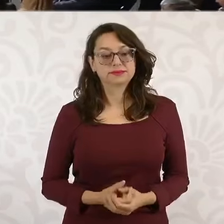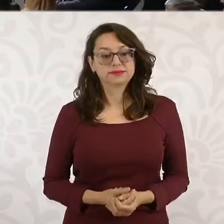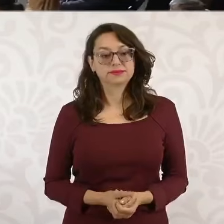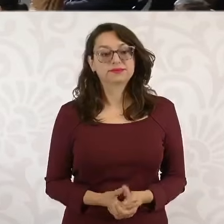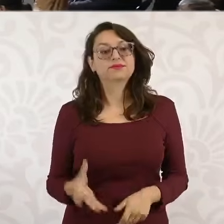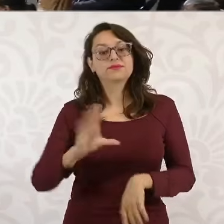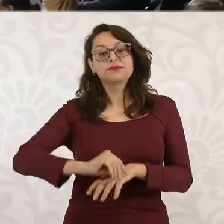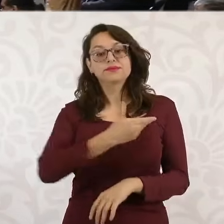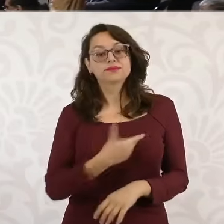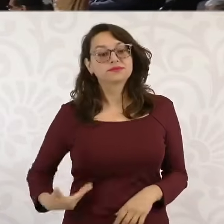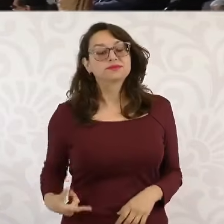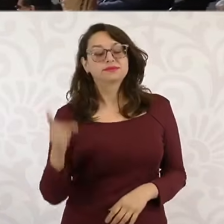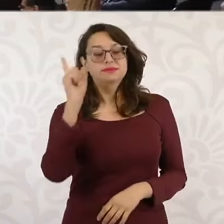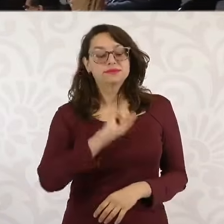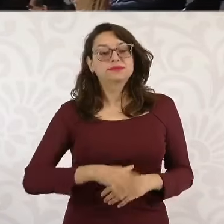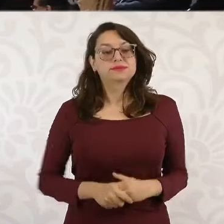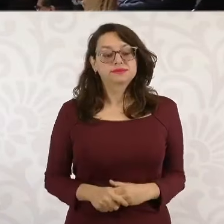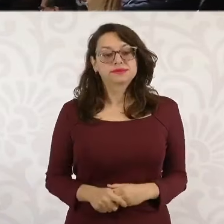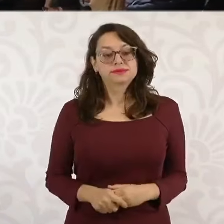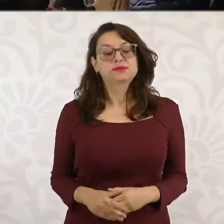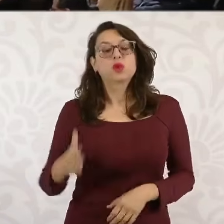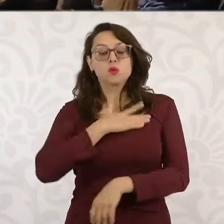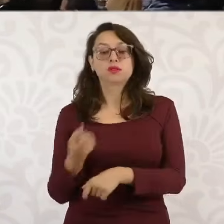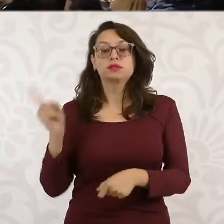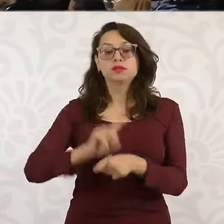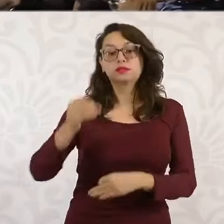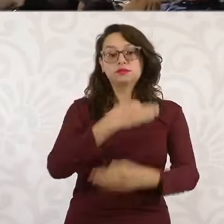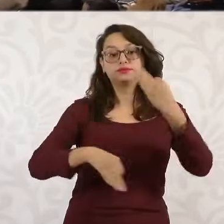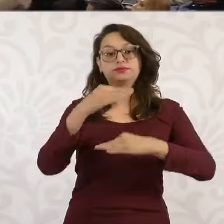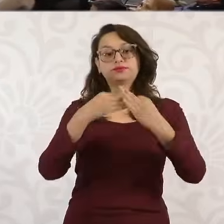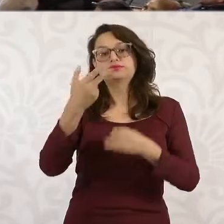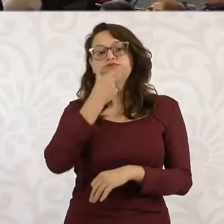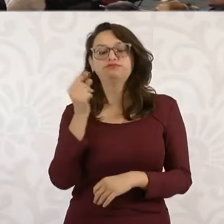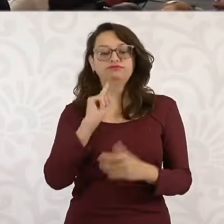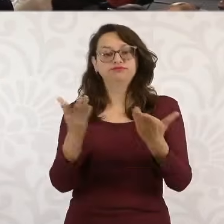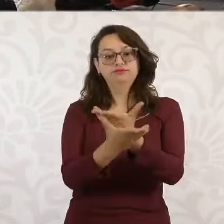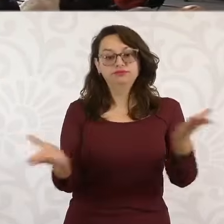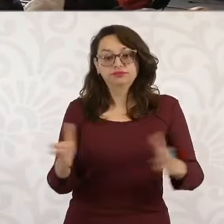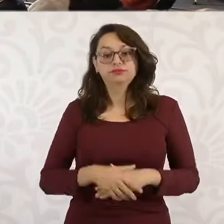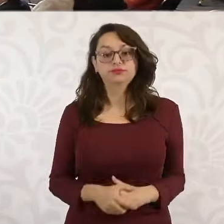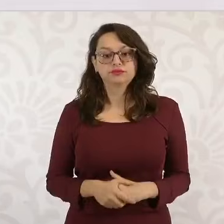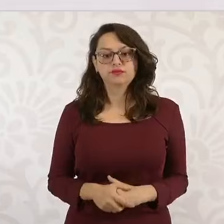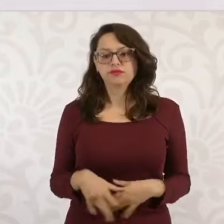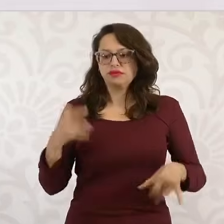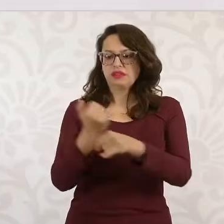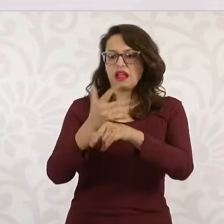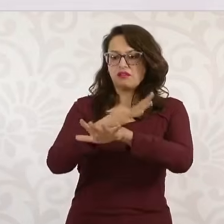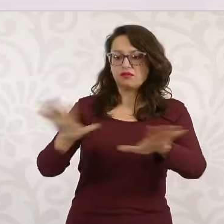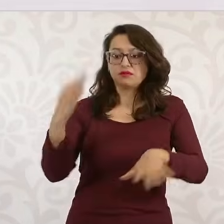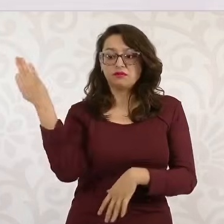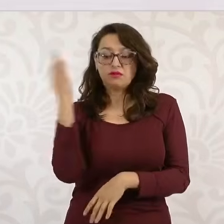Con su permiso, Presidenta. Buenos días a todas y todos. La desinformación, según la Organización Mundial de la